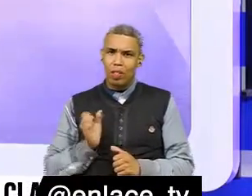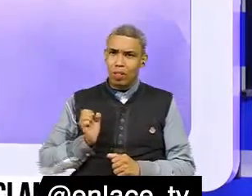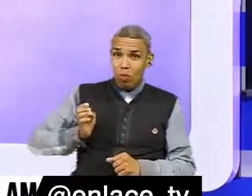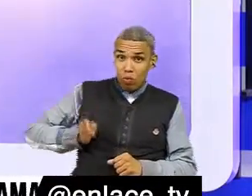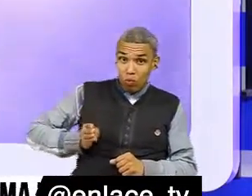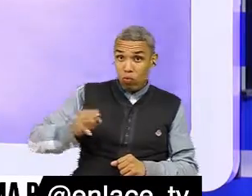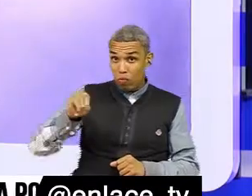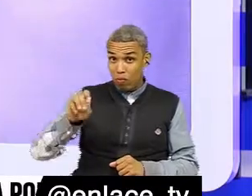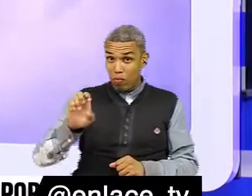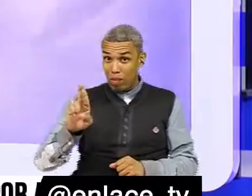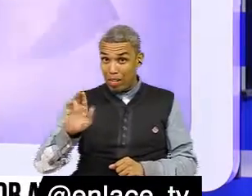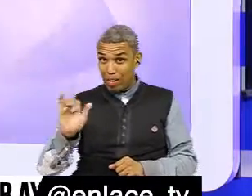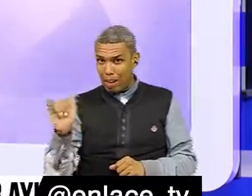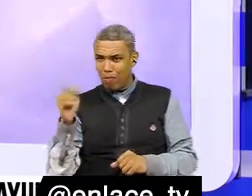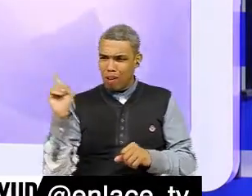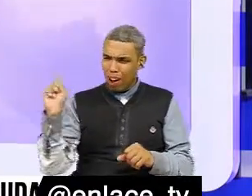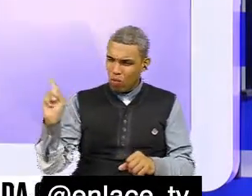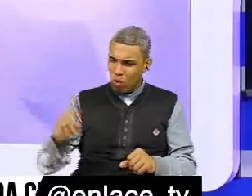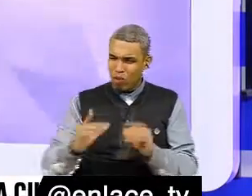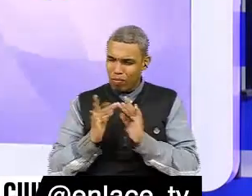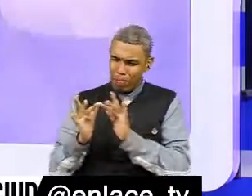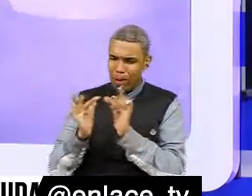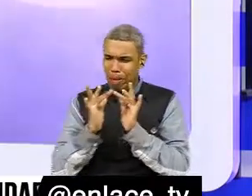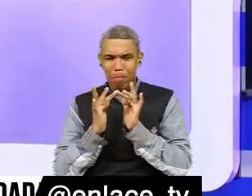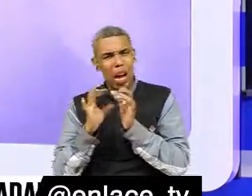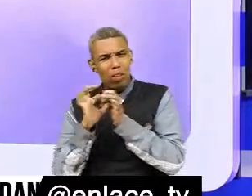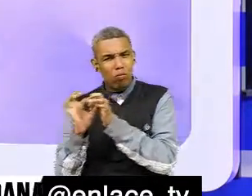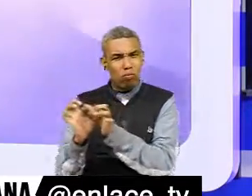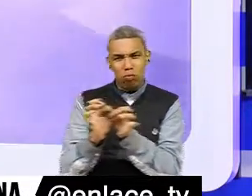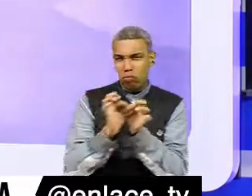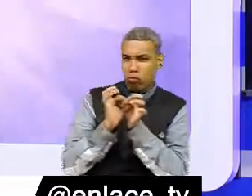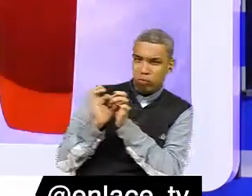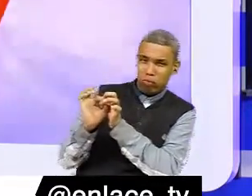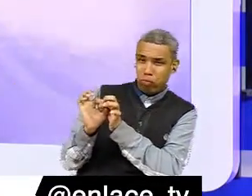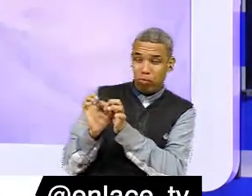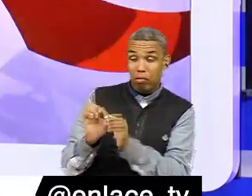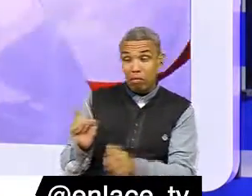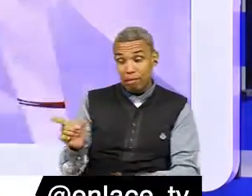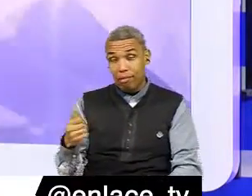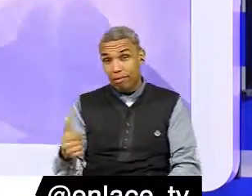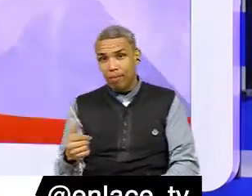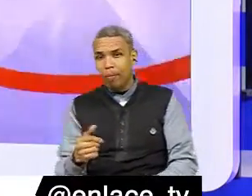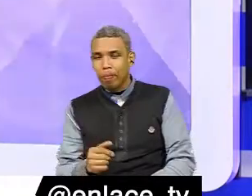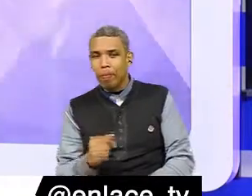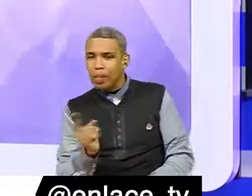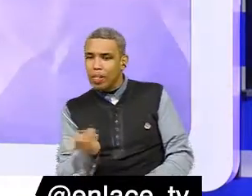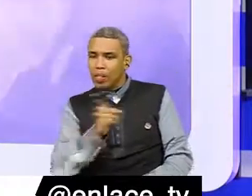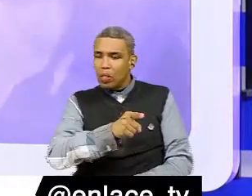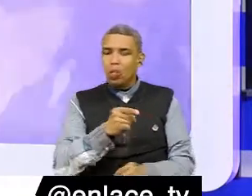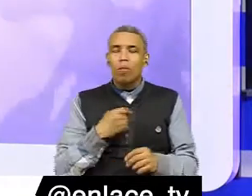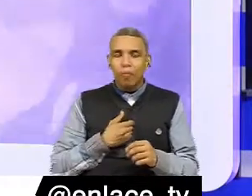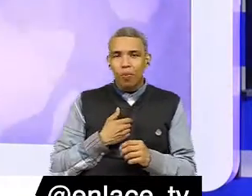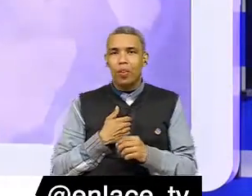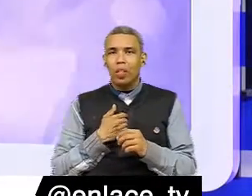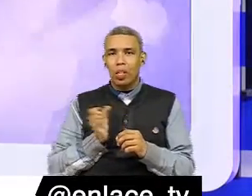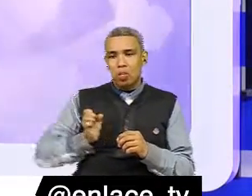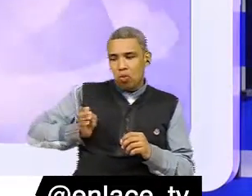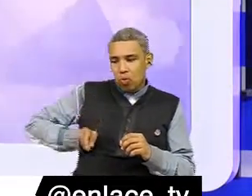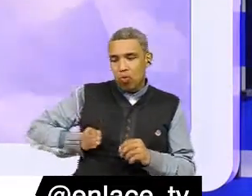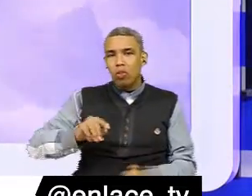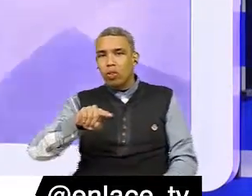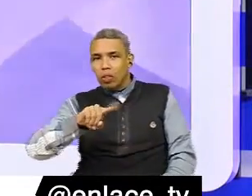tiempo trabajando y participando en los torneos municipales y a nivel departamental, el Club Simón Bolívar solo tiene 4 meses de haber